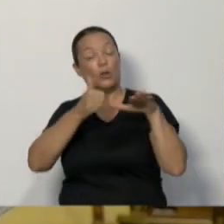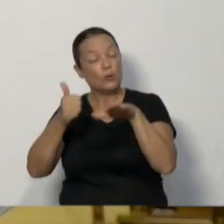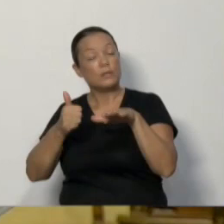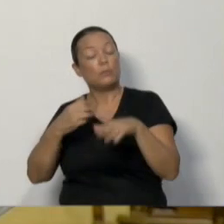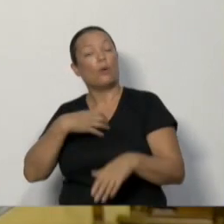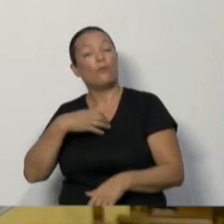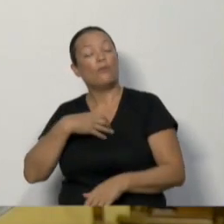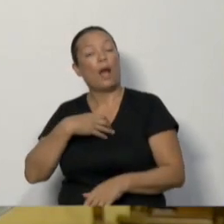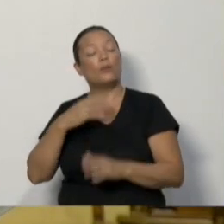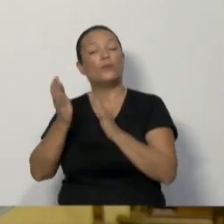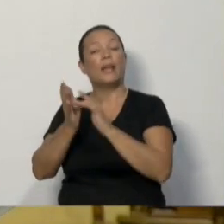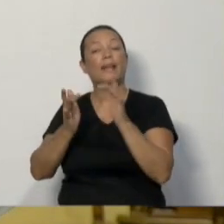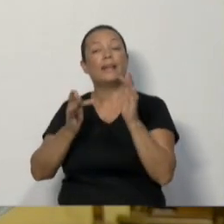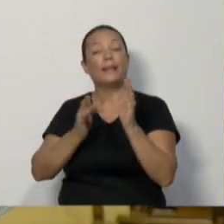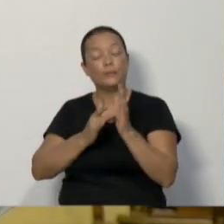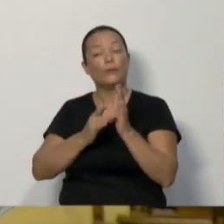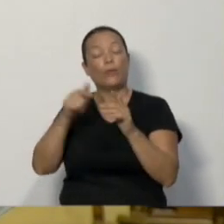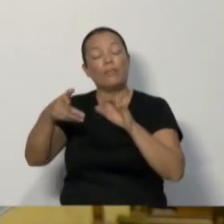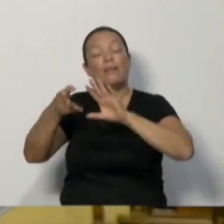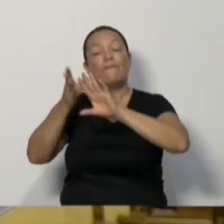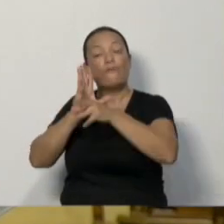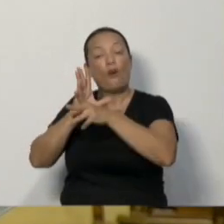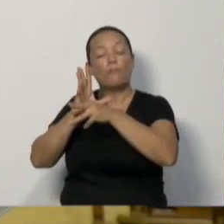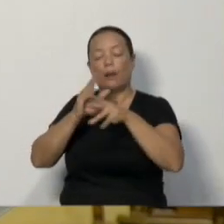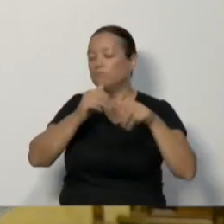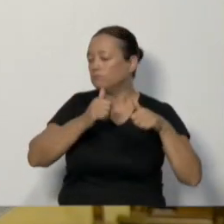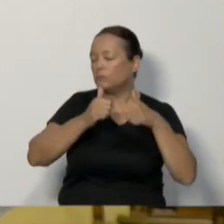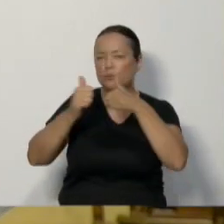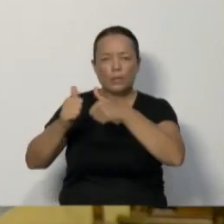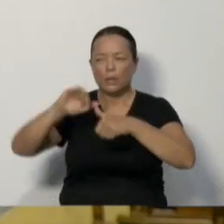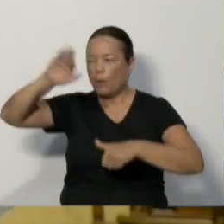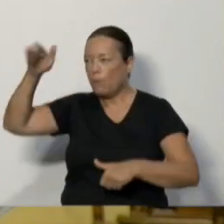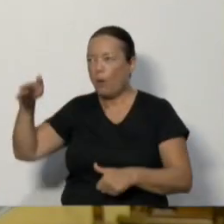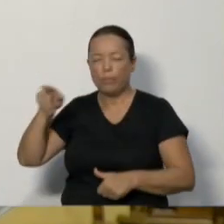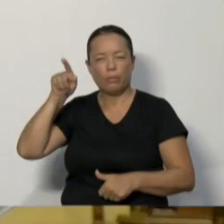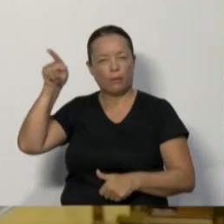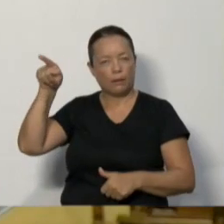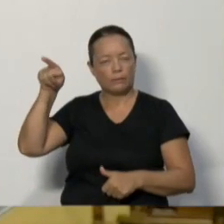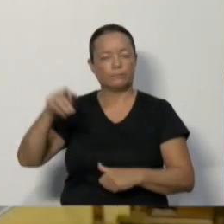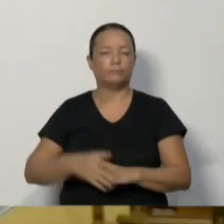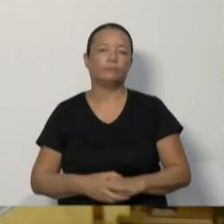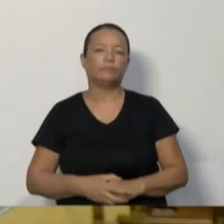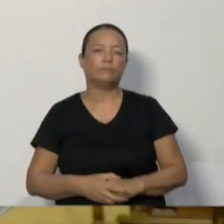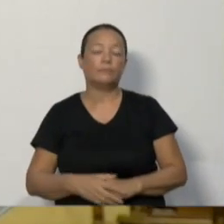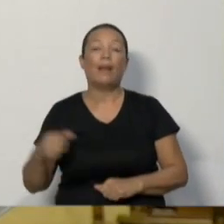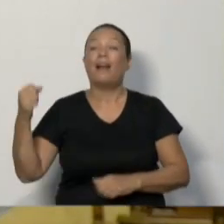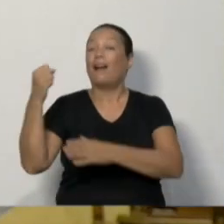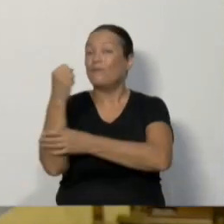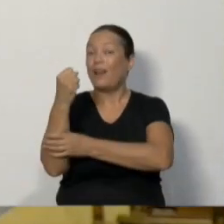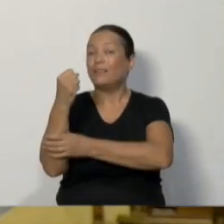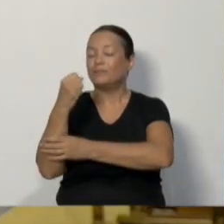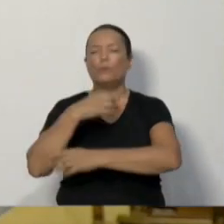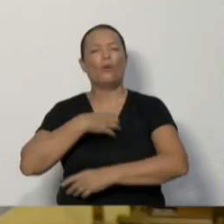tuvieron confianza en Jesús y por eso lo siguieron al monte elevado. Abraham